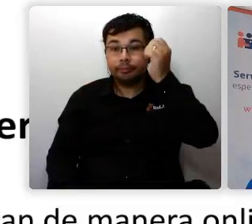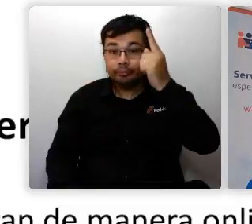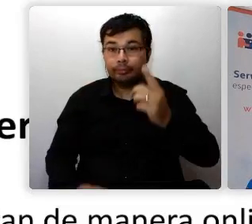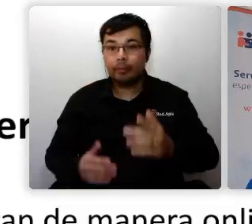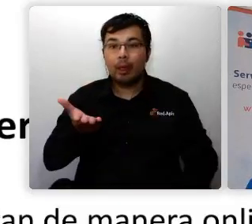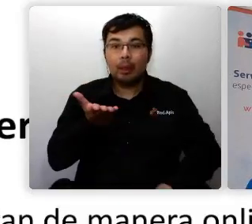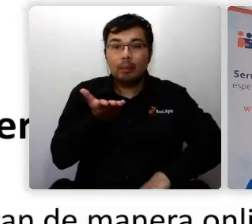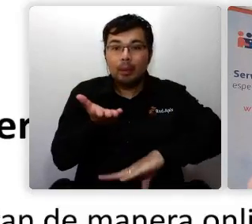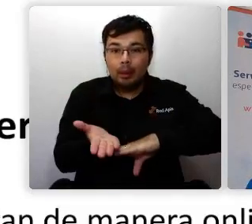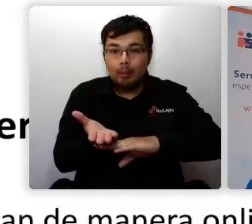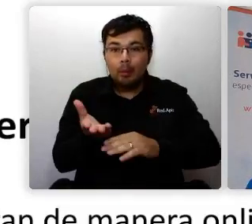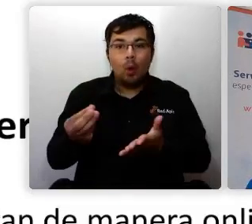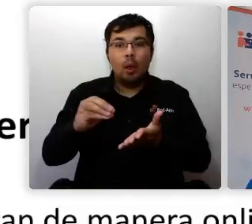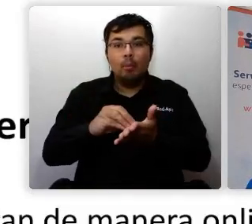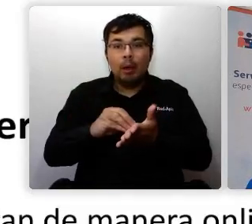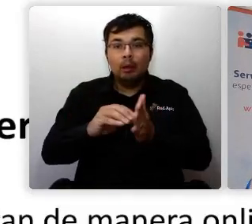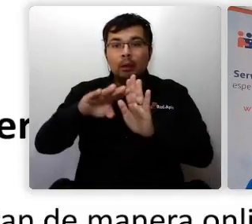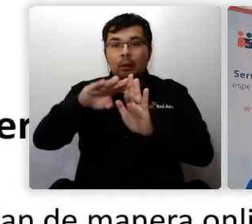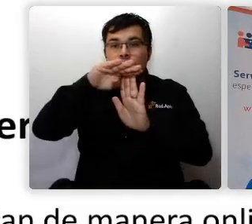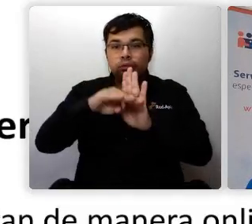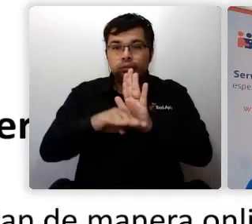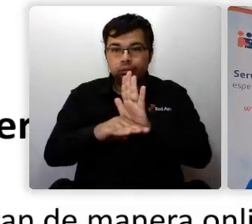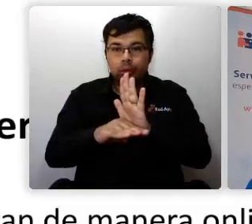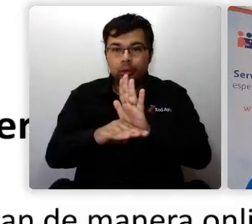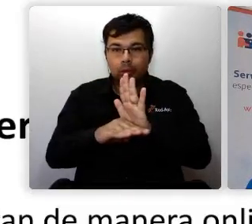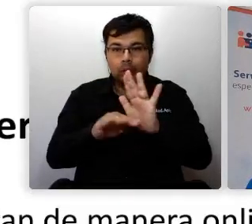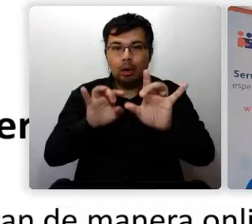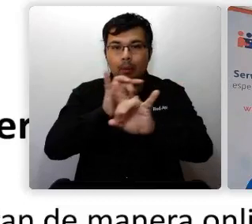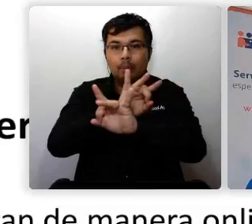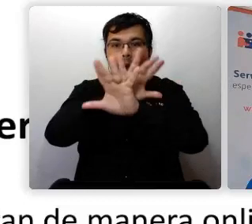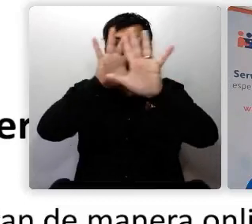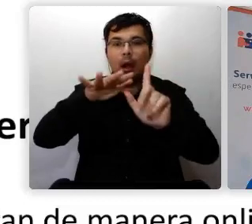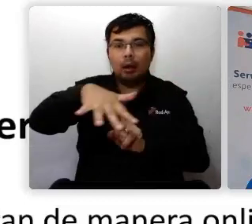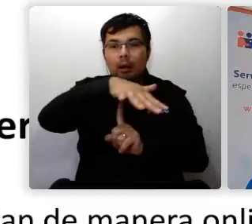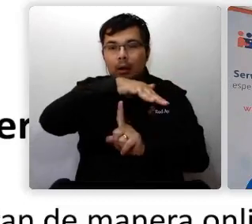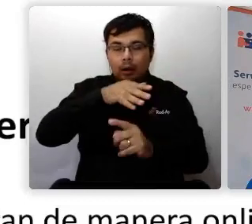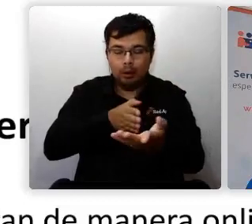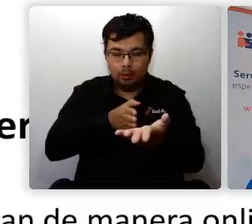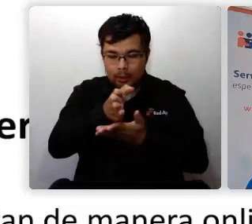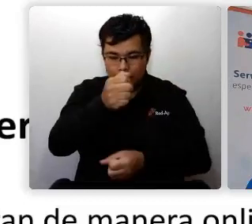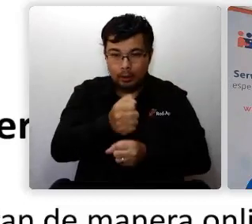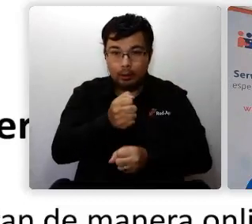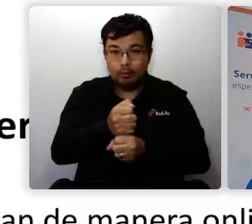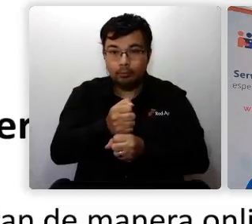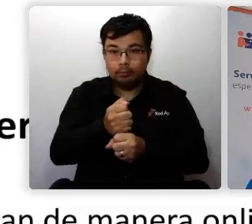más antecedentes para aclarar el caso y poder empezar a trabajarlo.